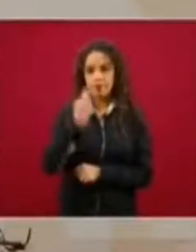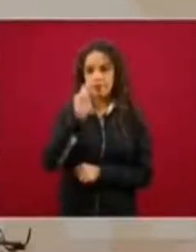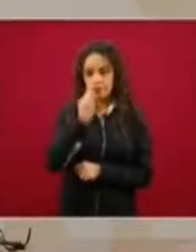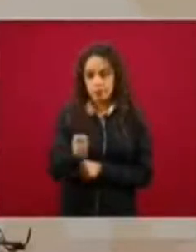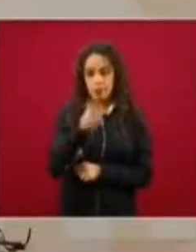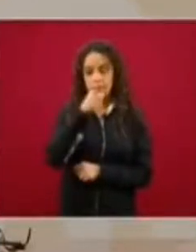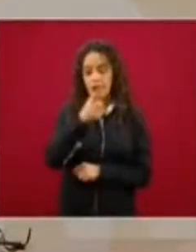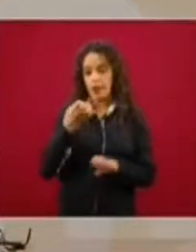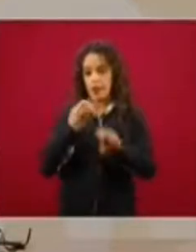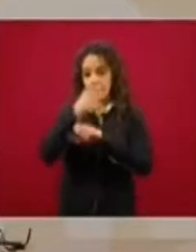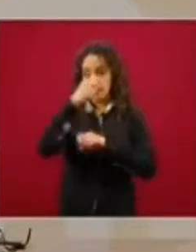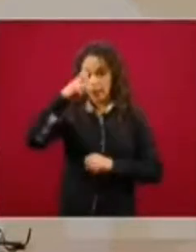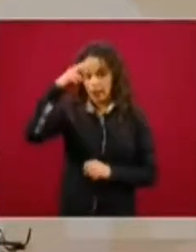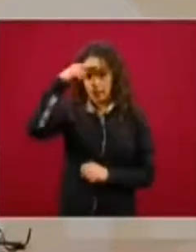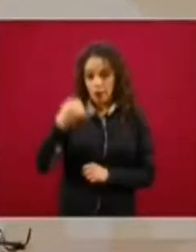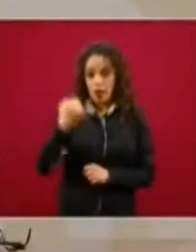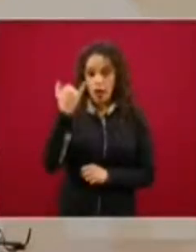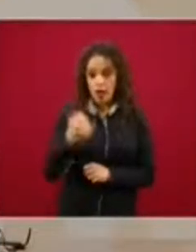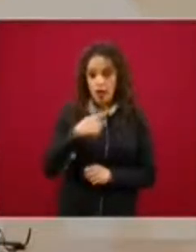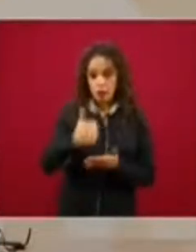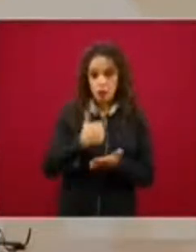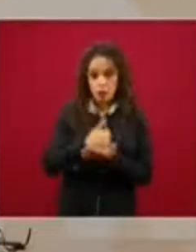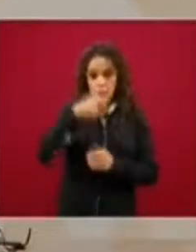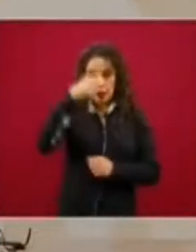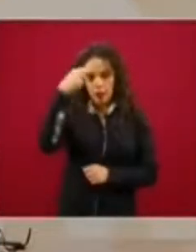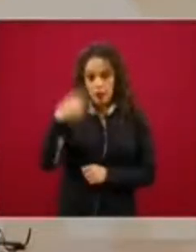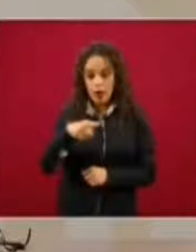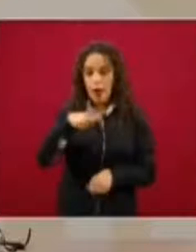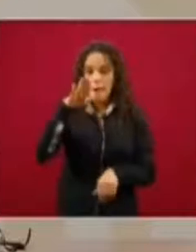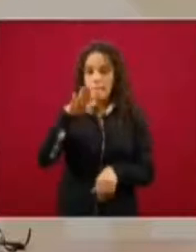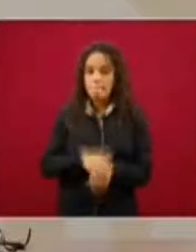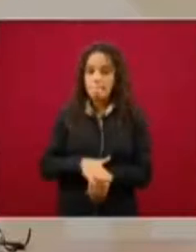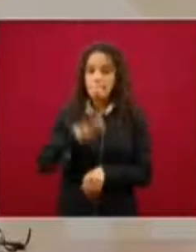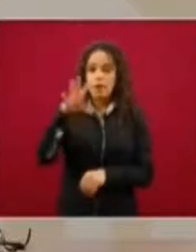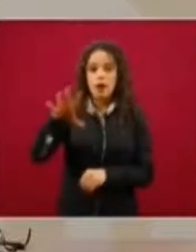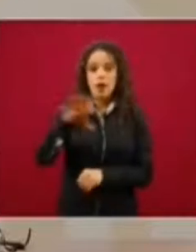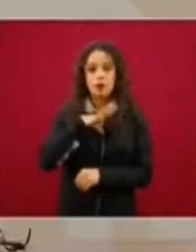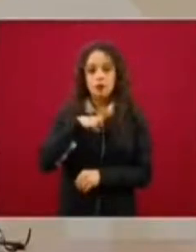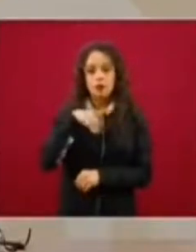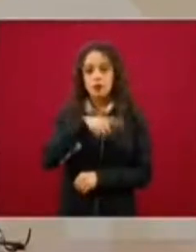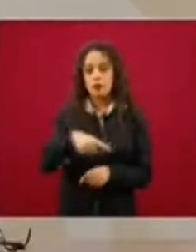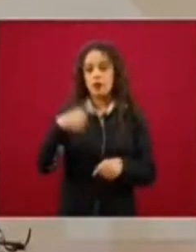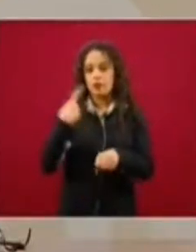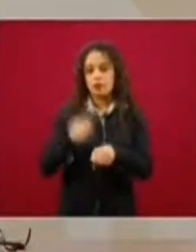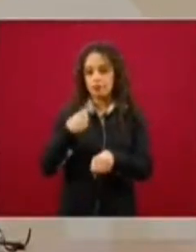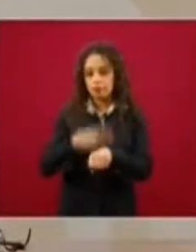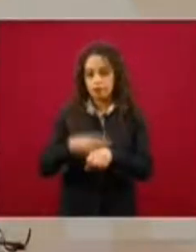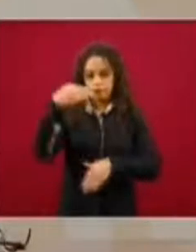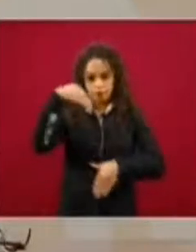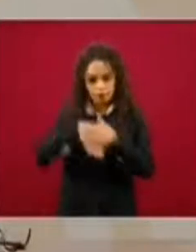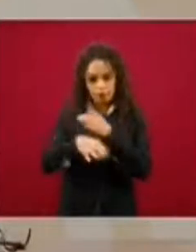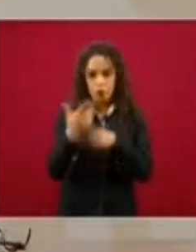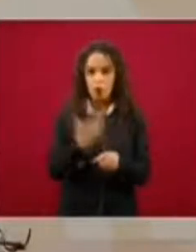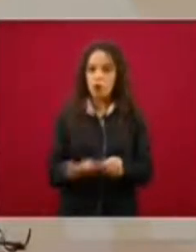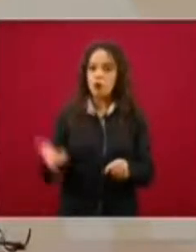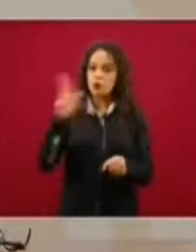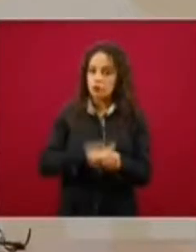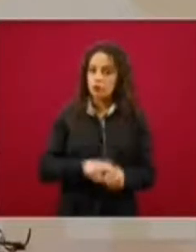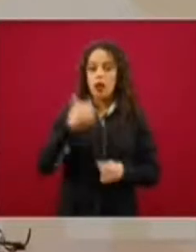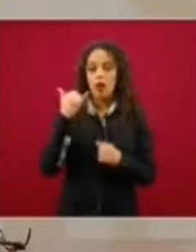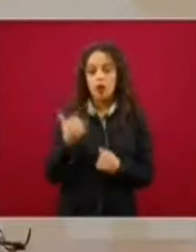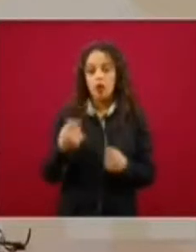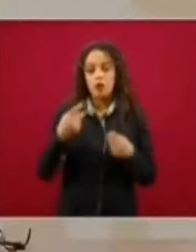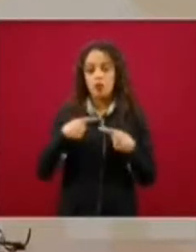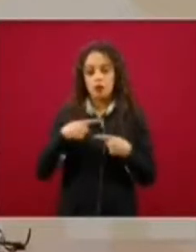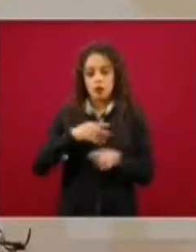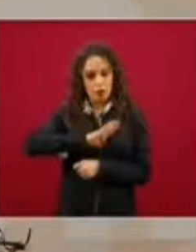que es la que ocupa la mayoría de los casos y las hospitalizaciones y las defunciones, que se encuentra